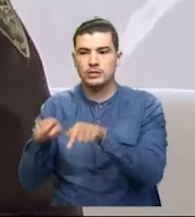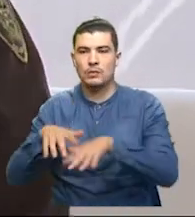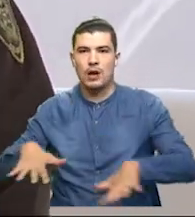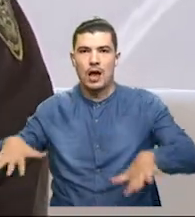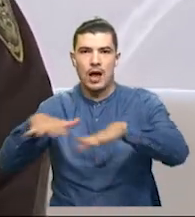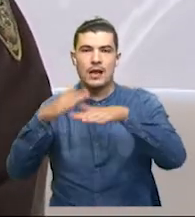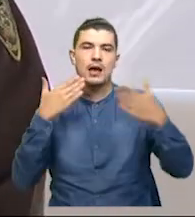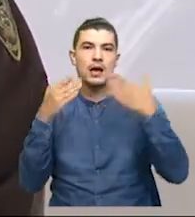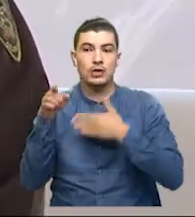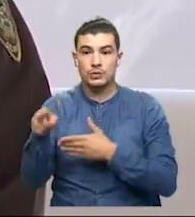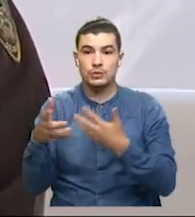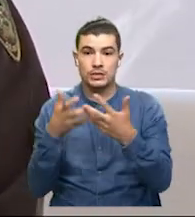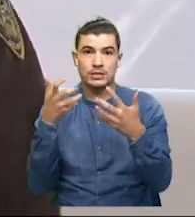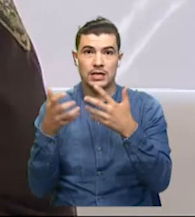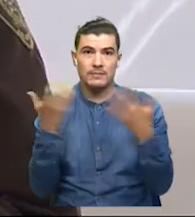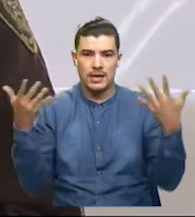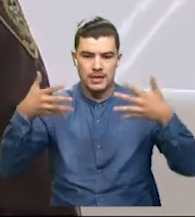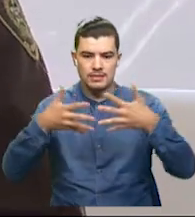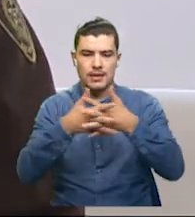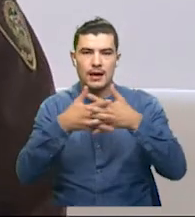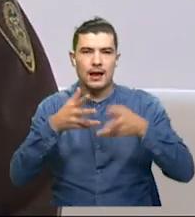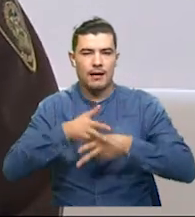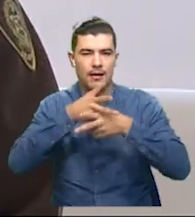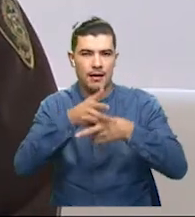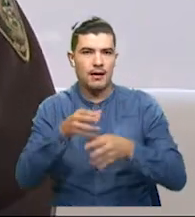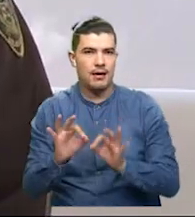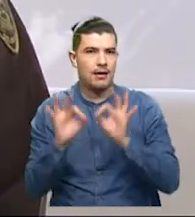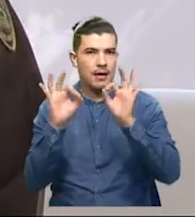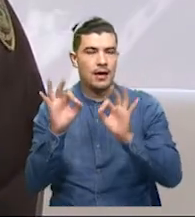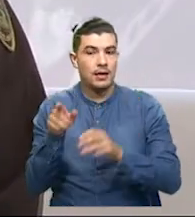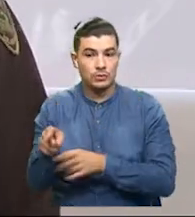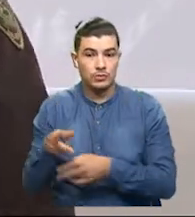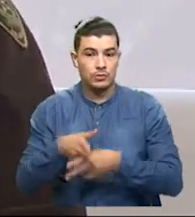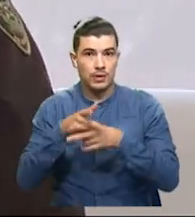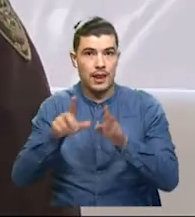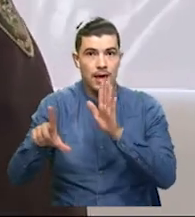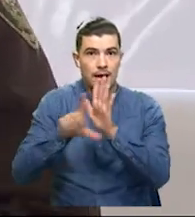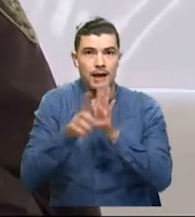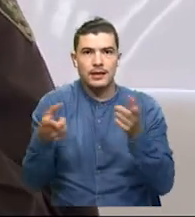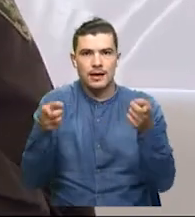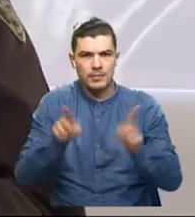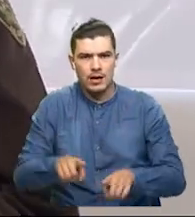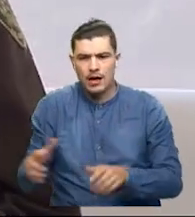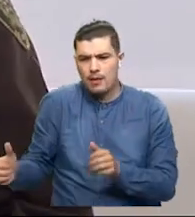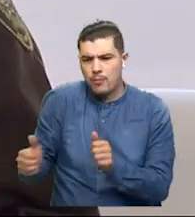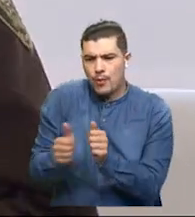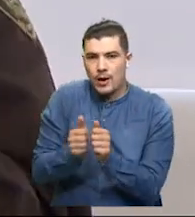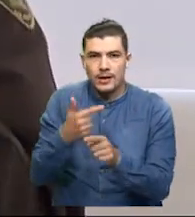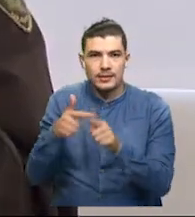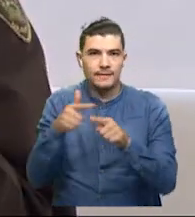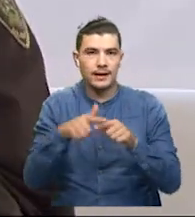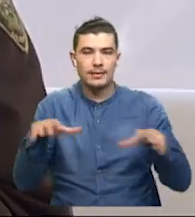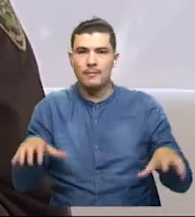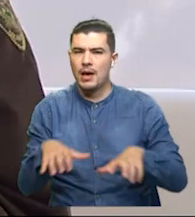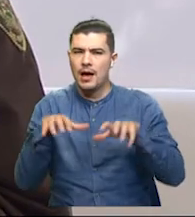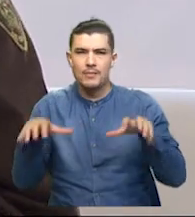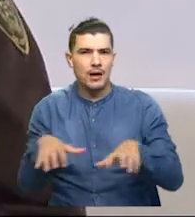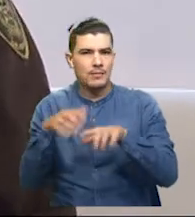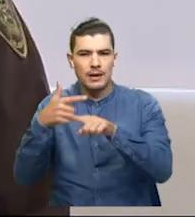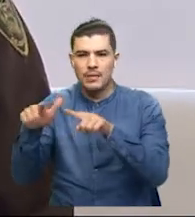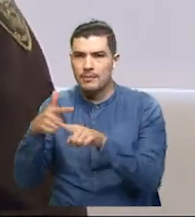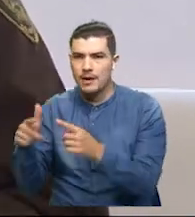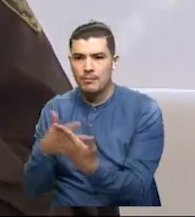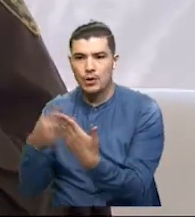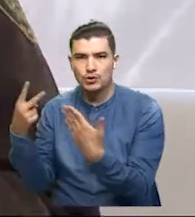El sistema integrado de seguridad rural traerá la seguridad con legalidad, pero también acompañará todas las actividades en los